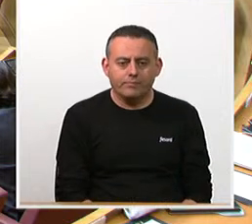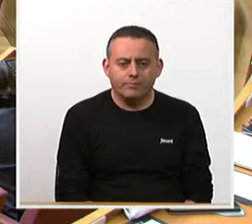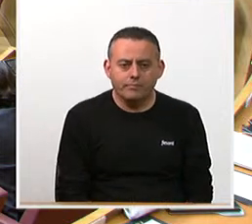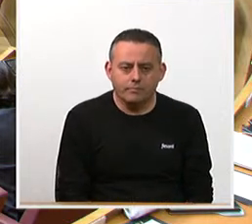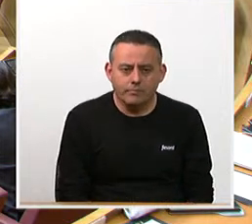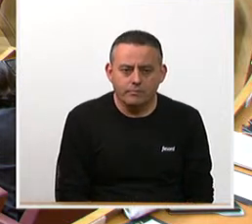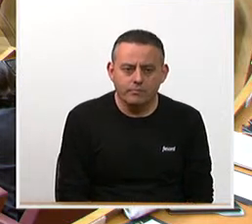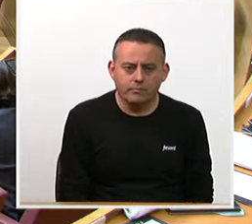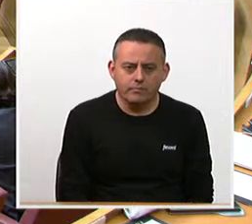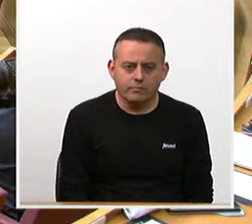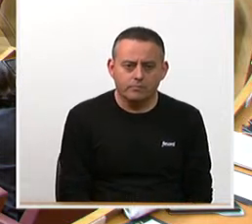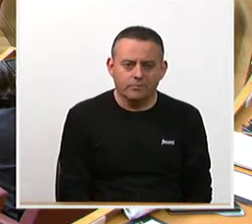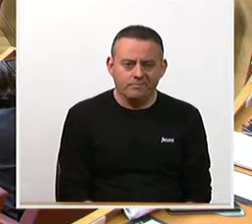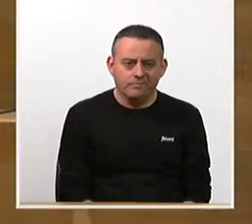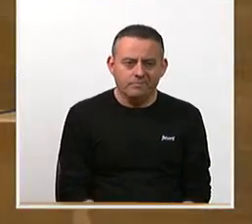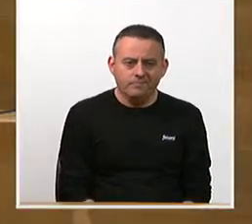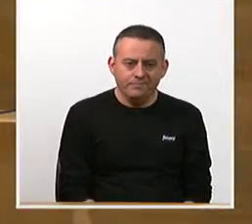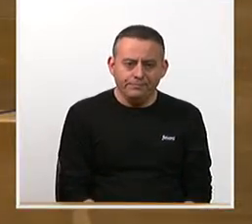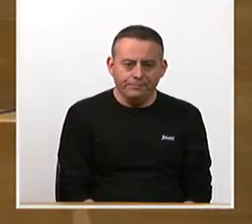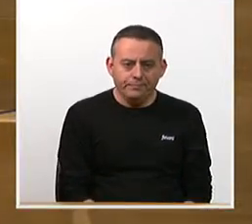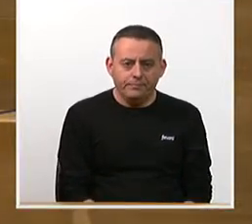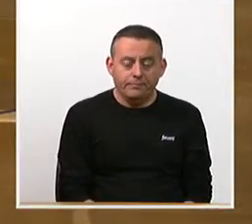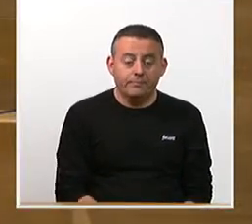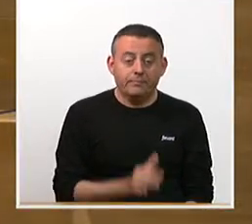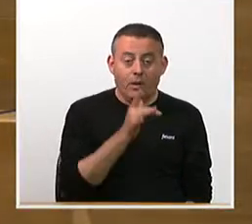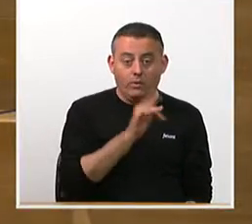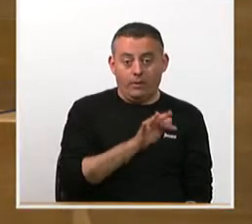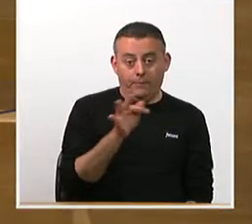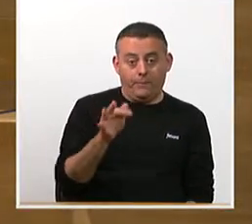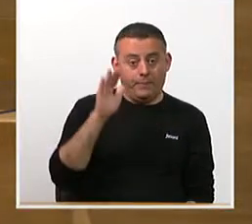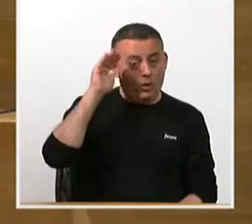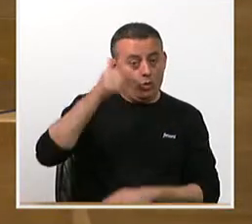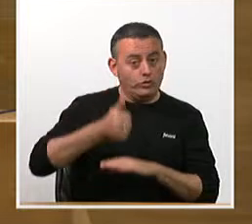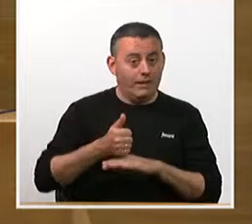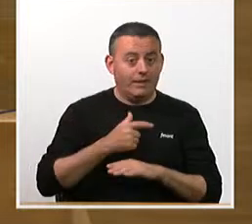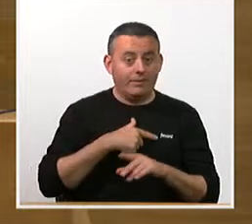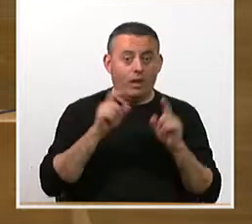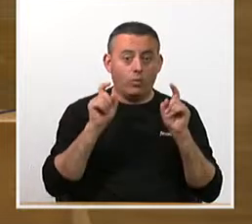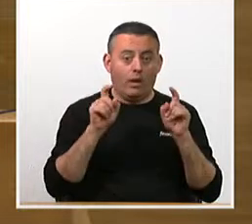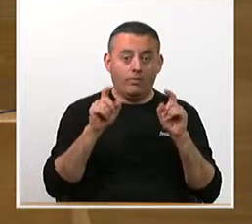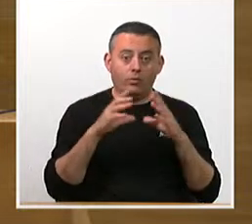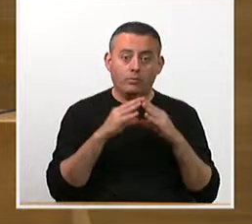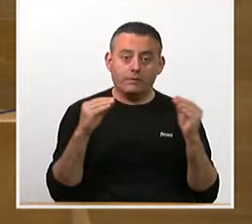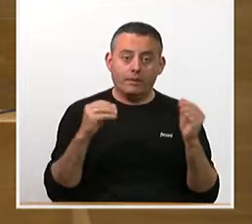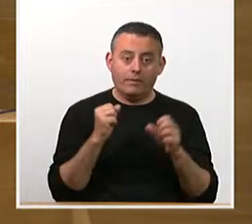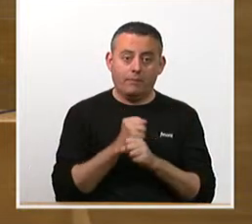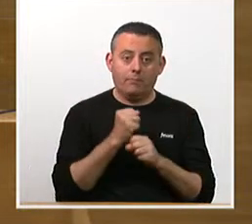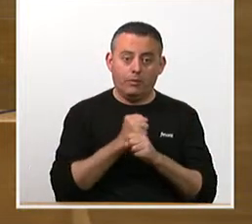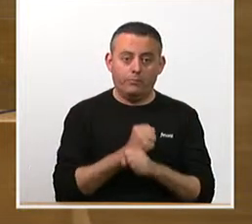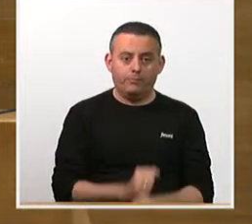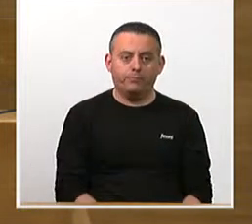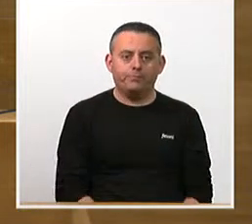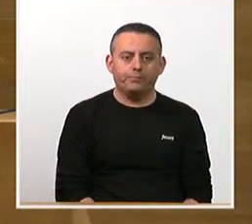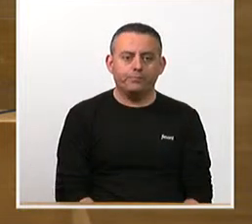gracias tiene la palabra el honorable conseller de educación universidades y